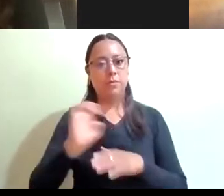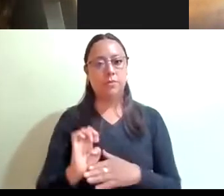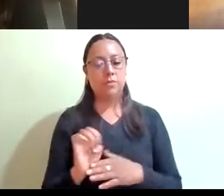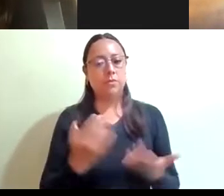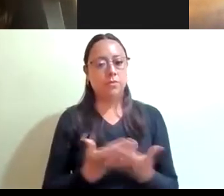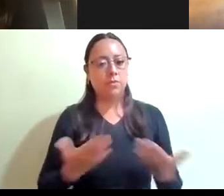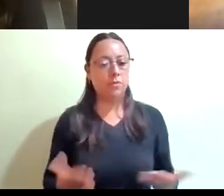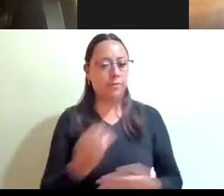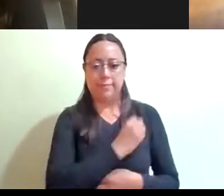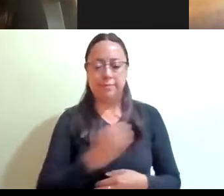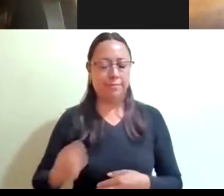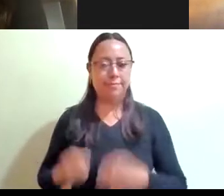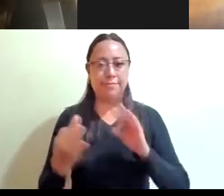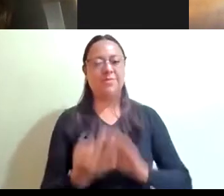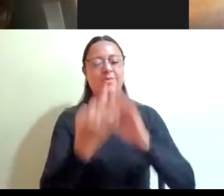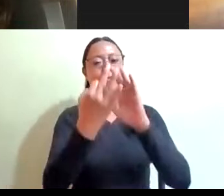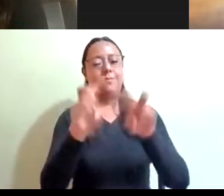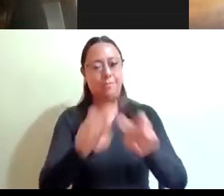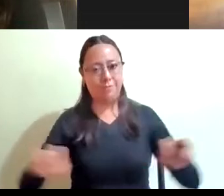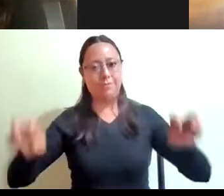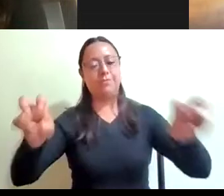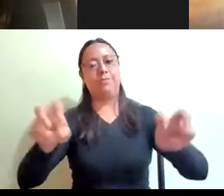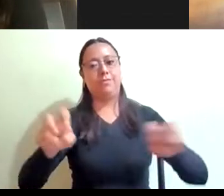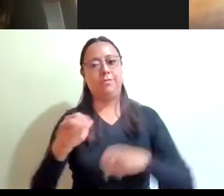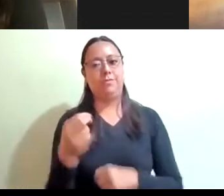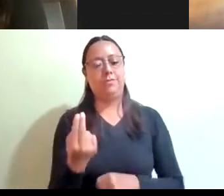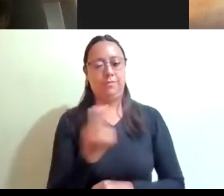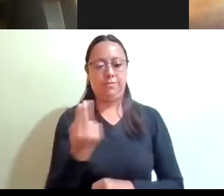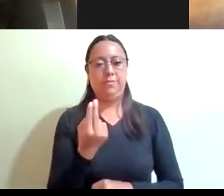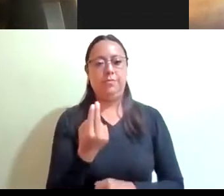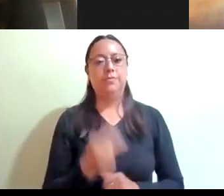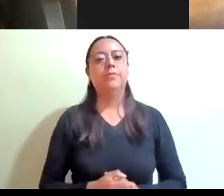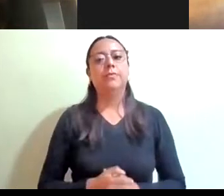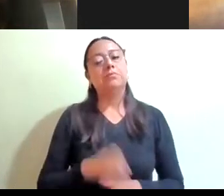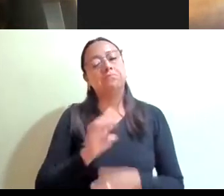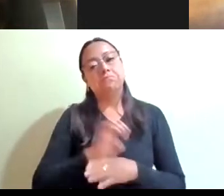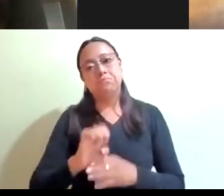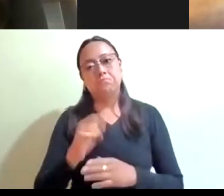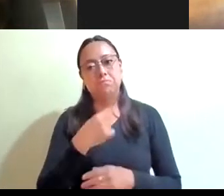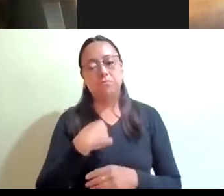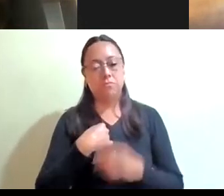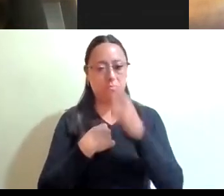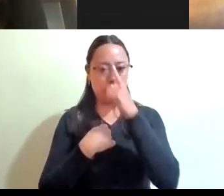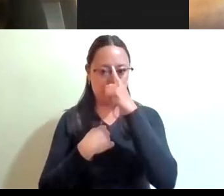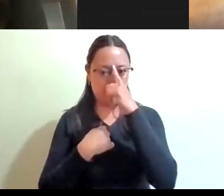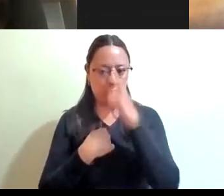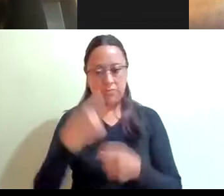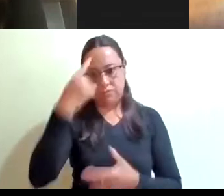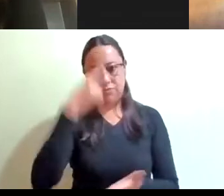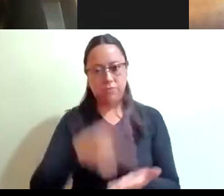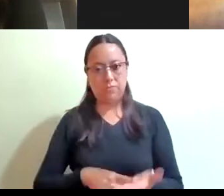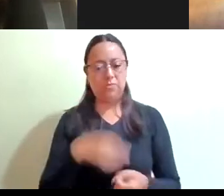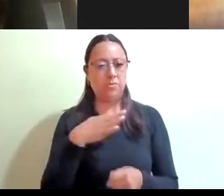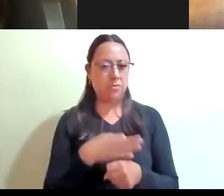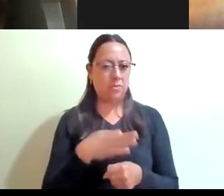comparecer ante el Pleno. Entonces, creo que no tendría nada que